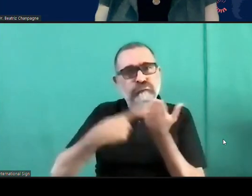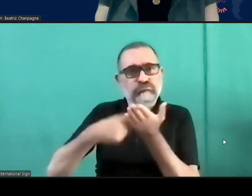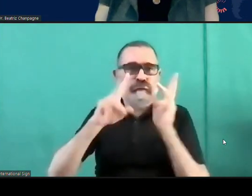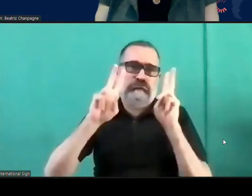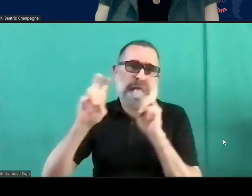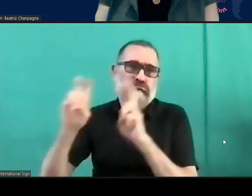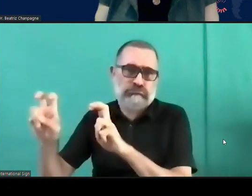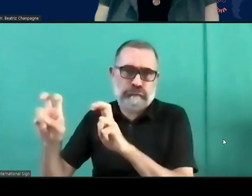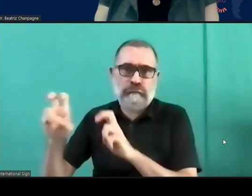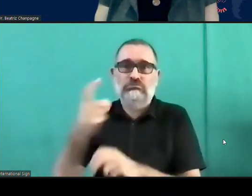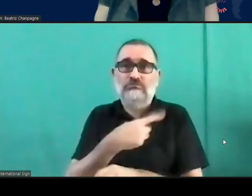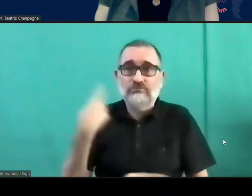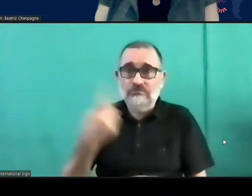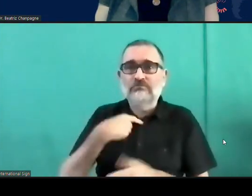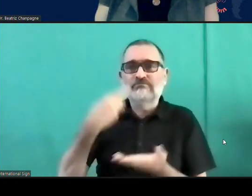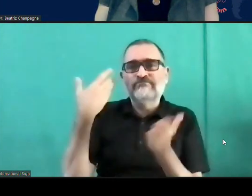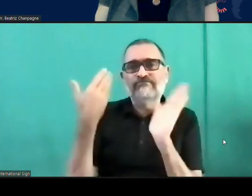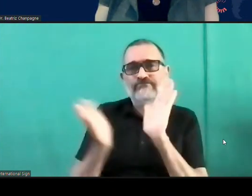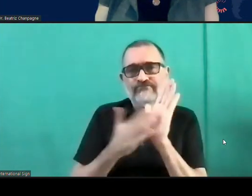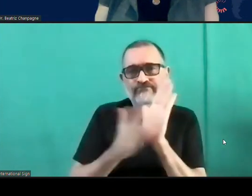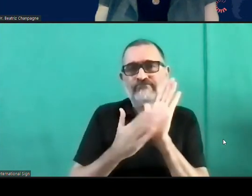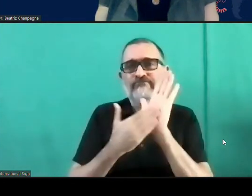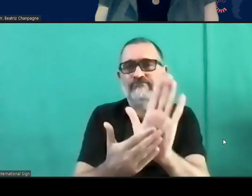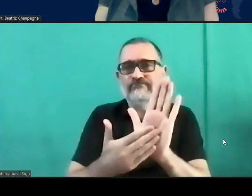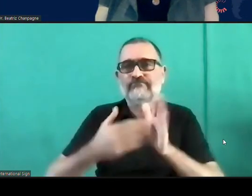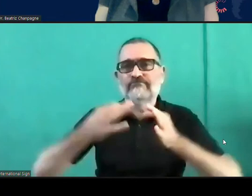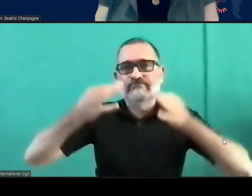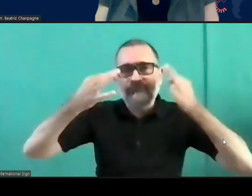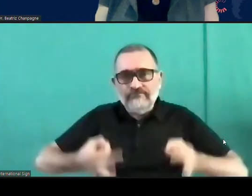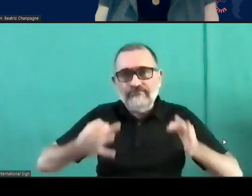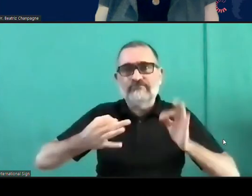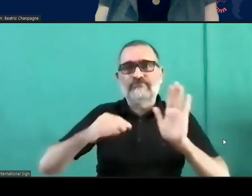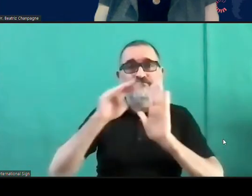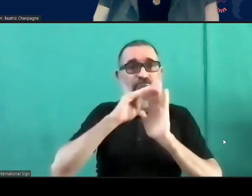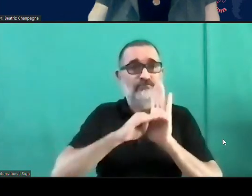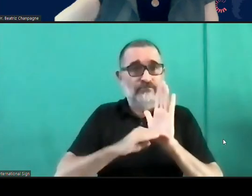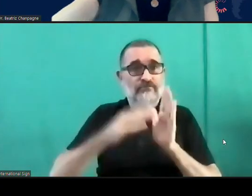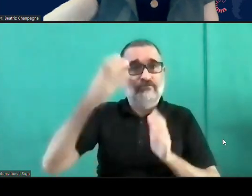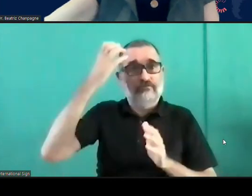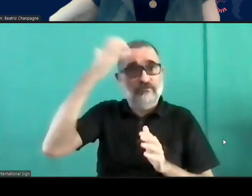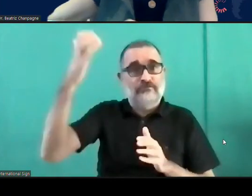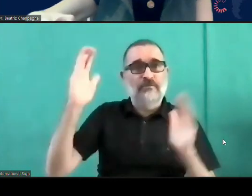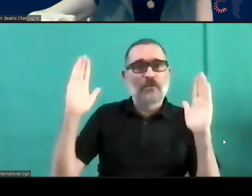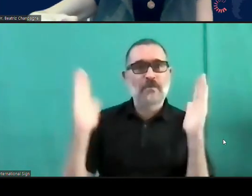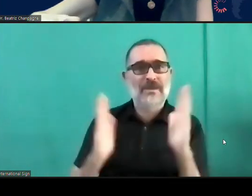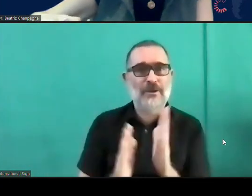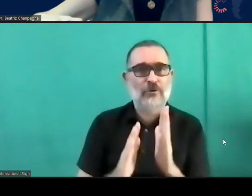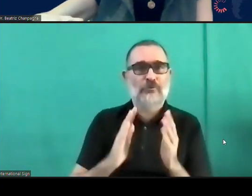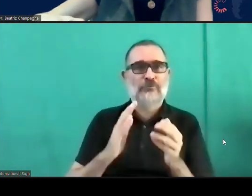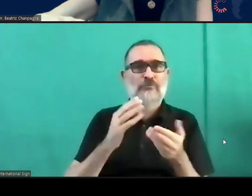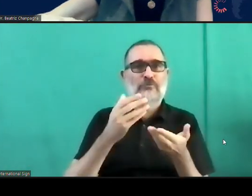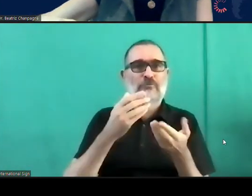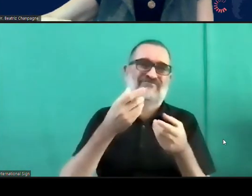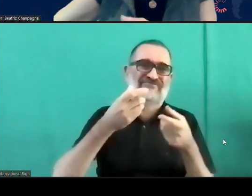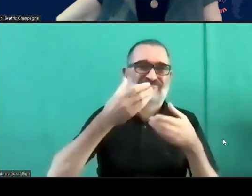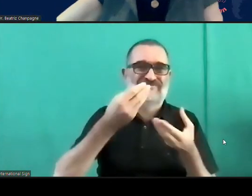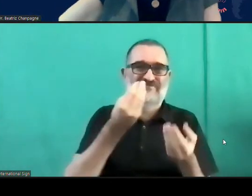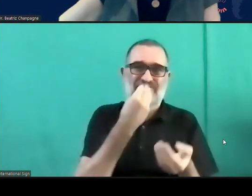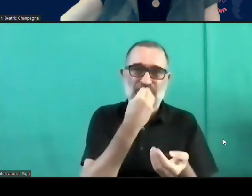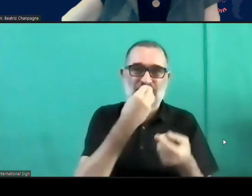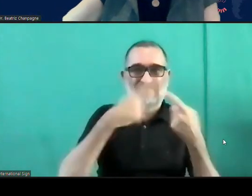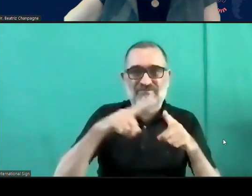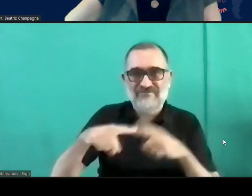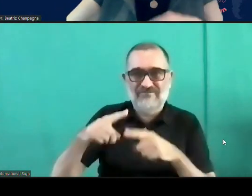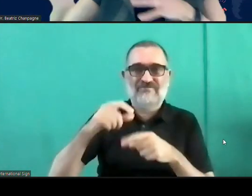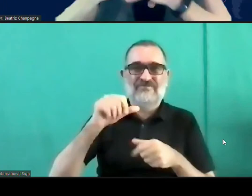avancemos con las medidas que tienen evidencias y en ese contexto impuestos no sólo el impuesto pero también los fines extra tributarios de los